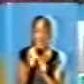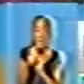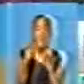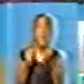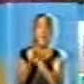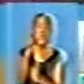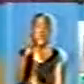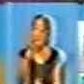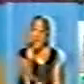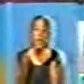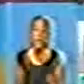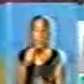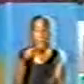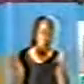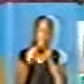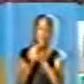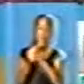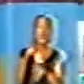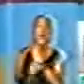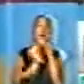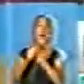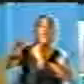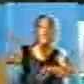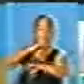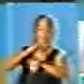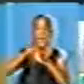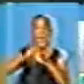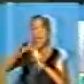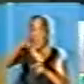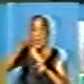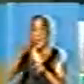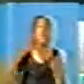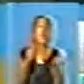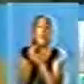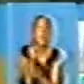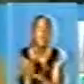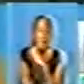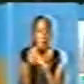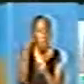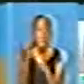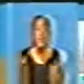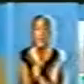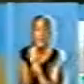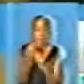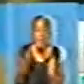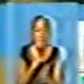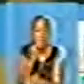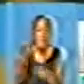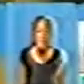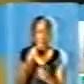por la guita vamos juntos ezeiza de marcos paz y pierdo por la guita porque no vamos a ir por